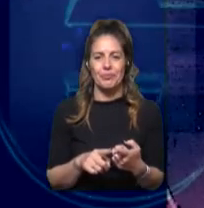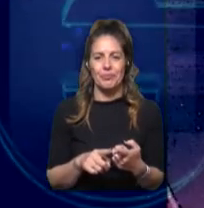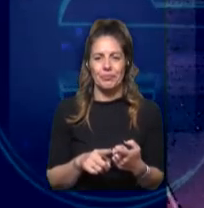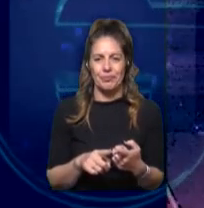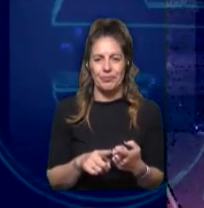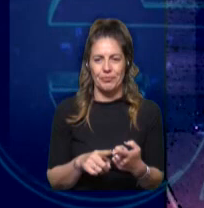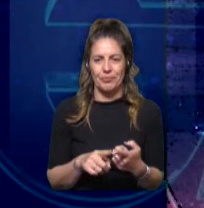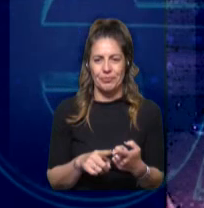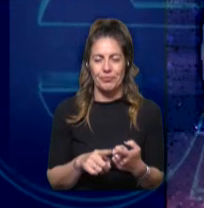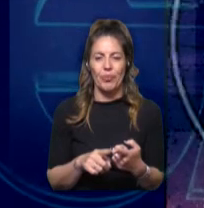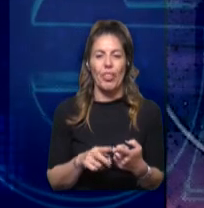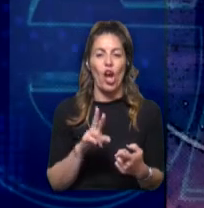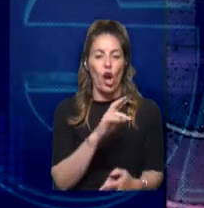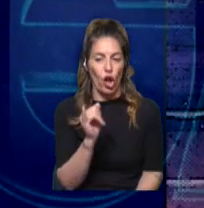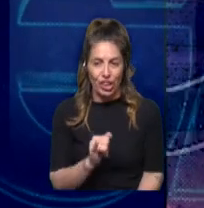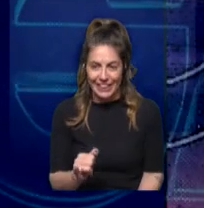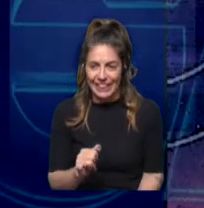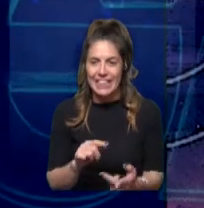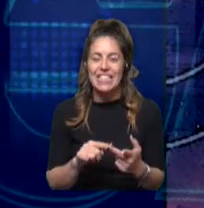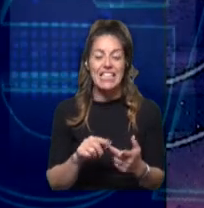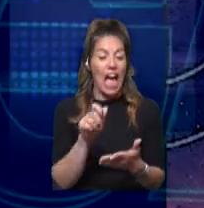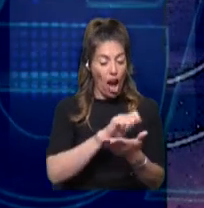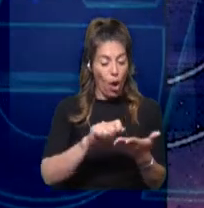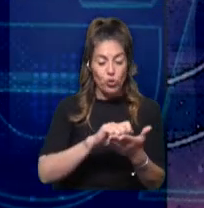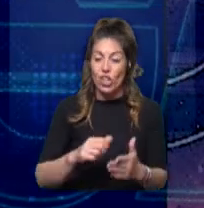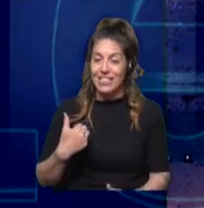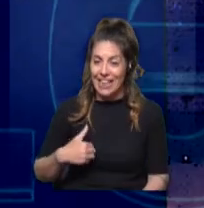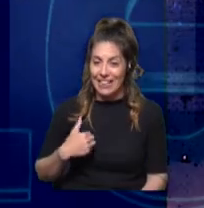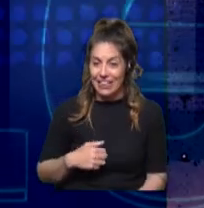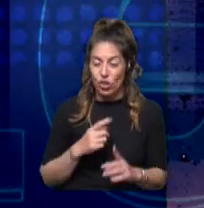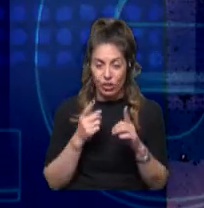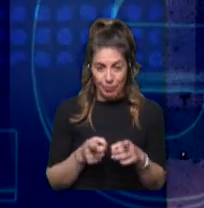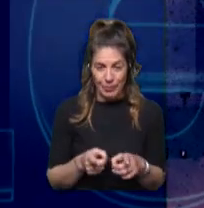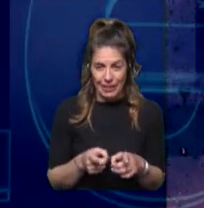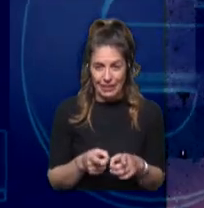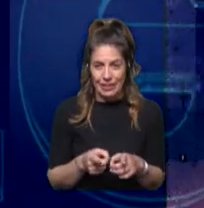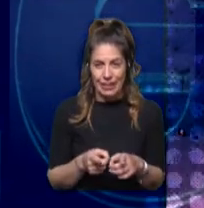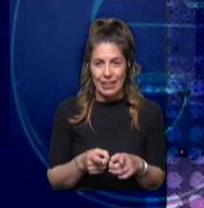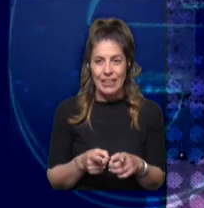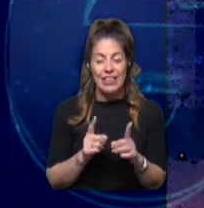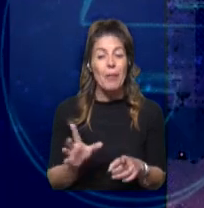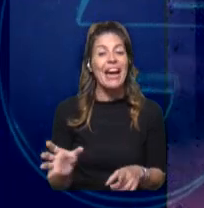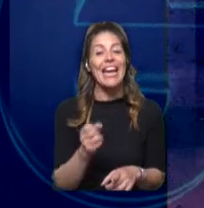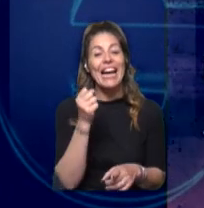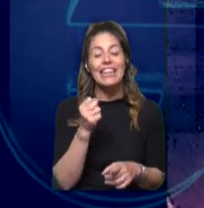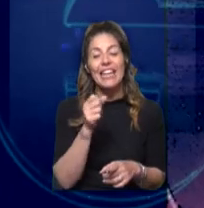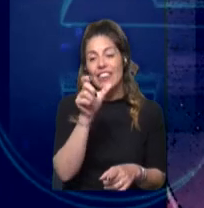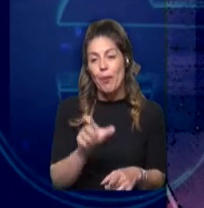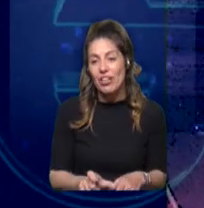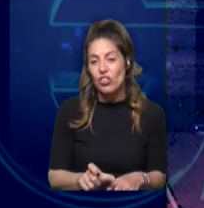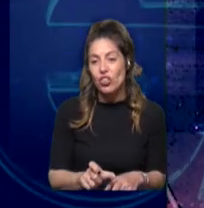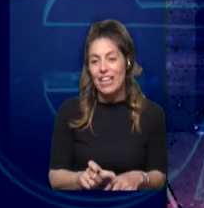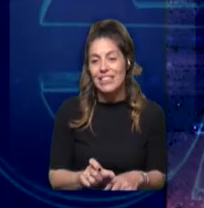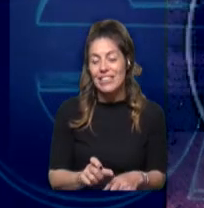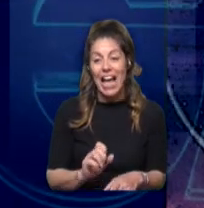tenemos al Chango Rodríguez, muchos autores argentinos también, debo decir. Y también rescates anónimos que he